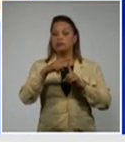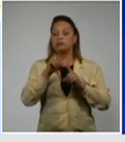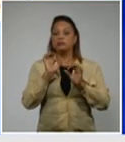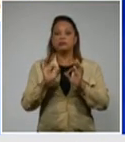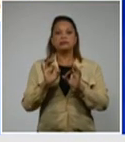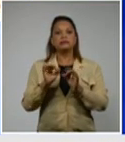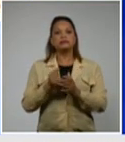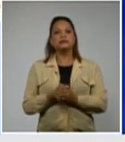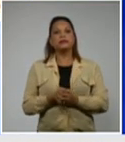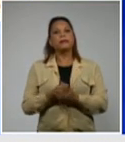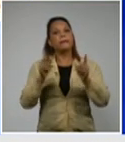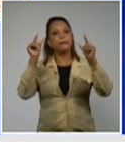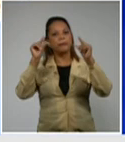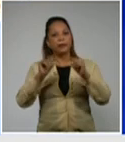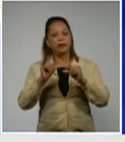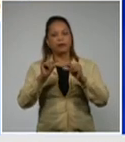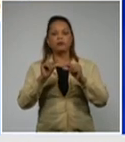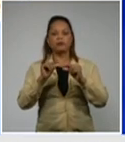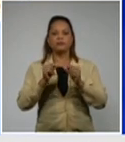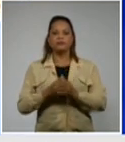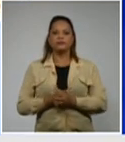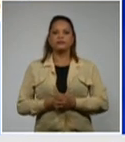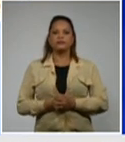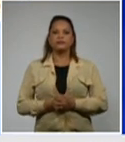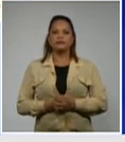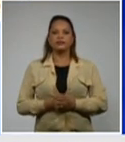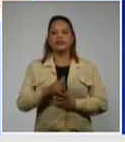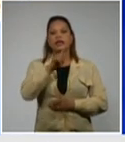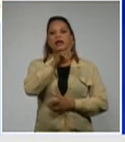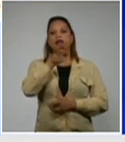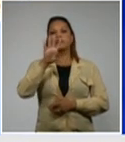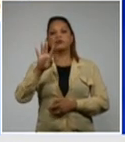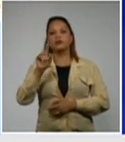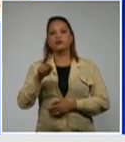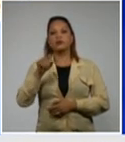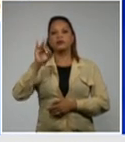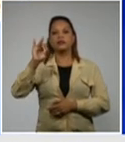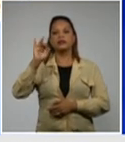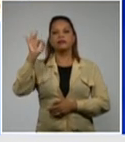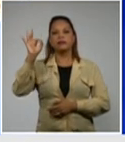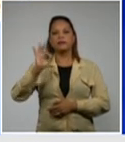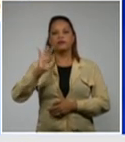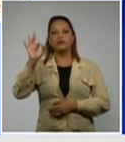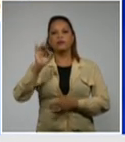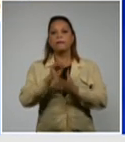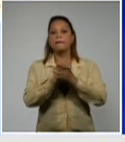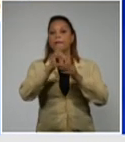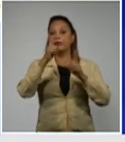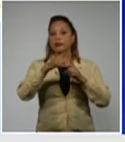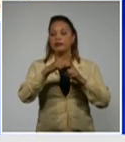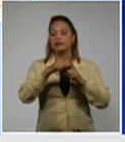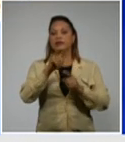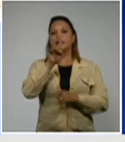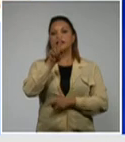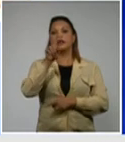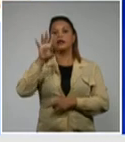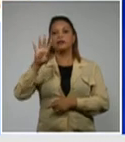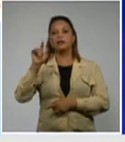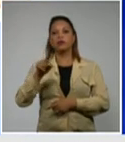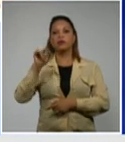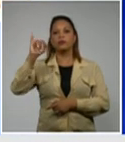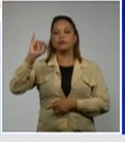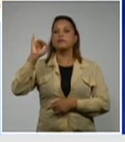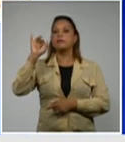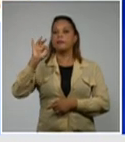con menor tasa de incidencia, 14,7 en Matanzas y 14,6 en Las